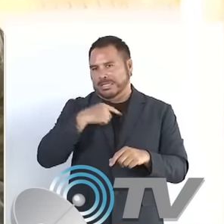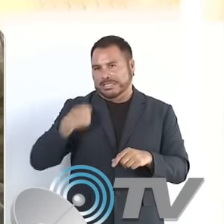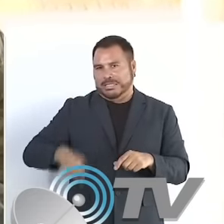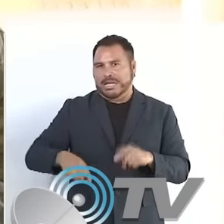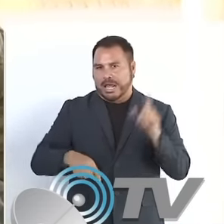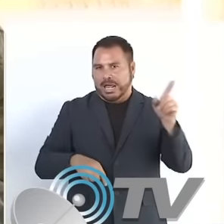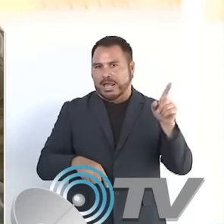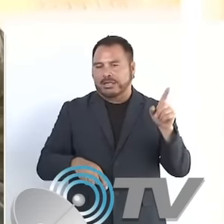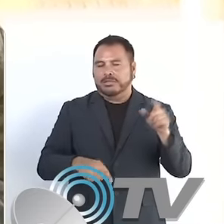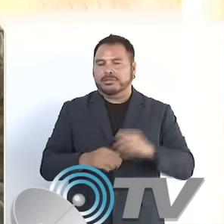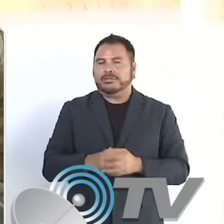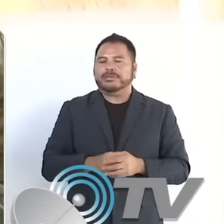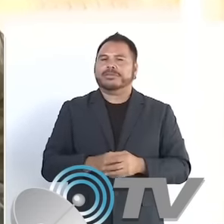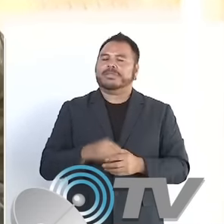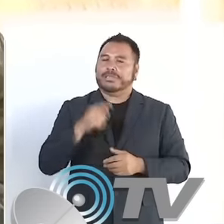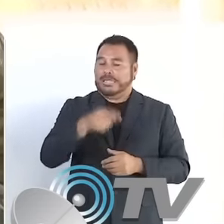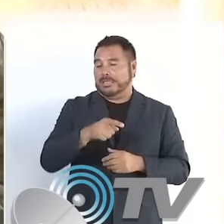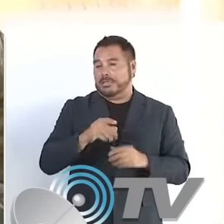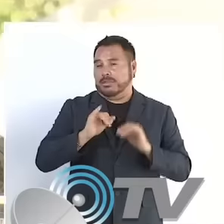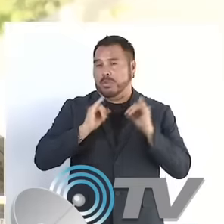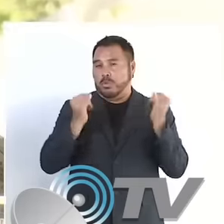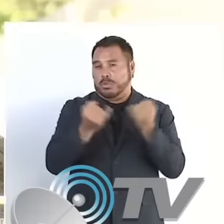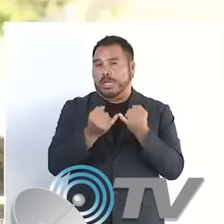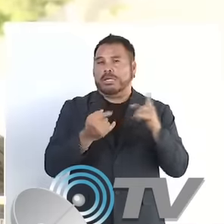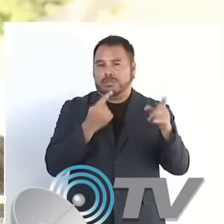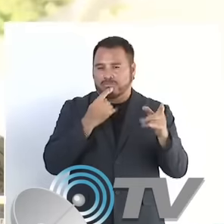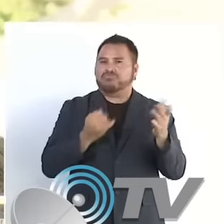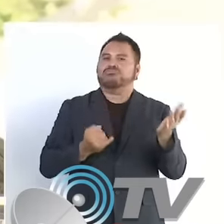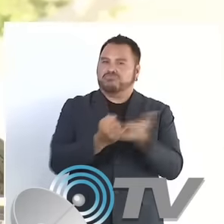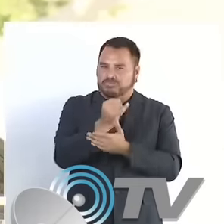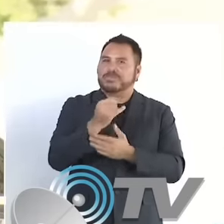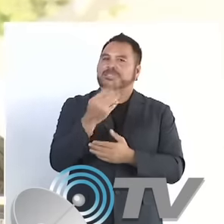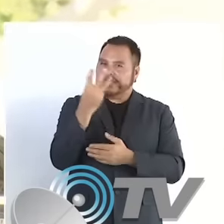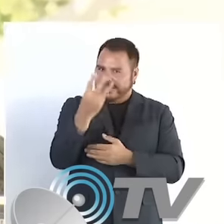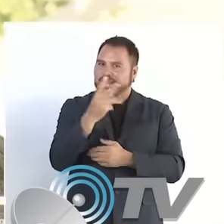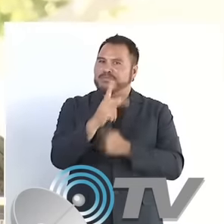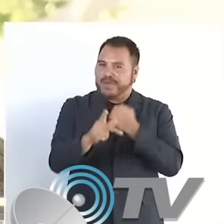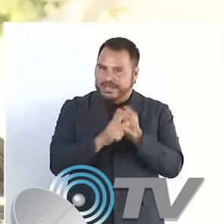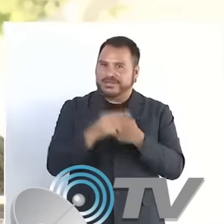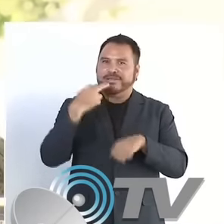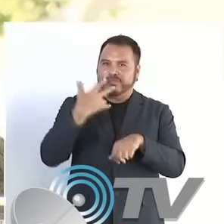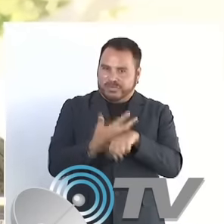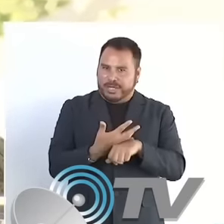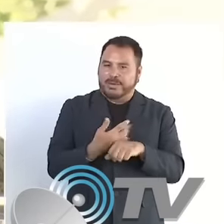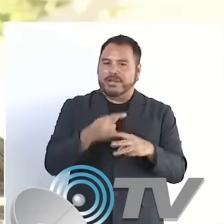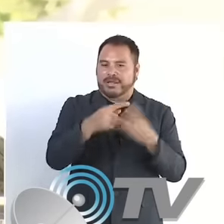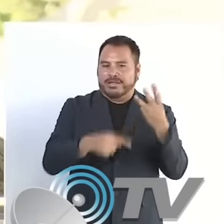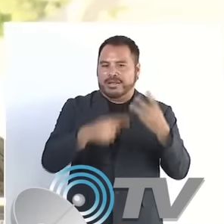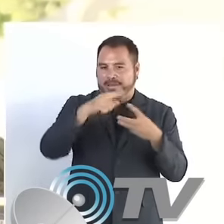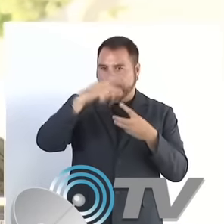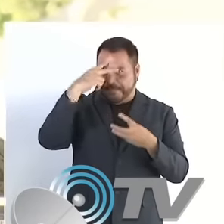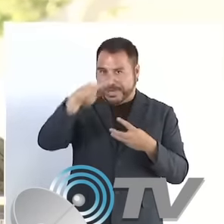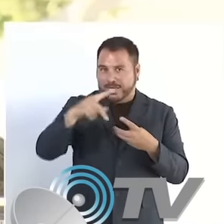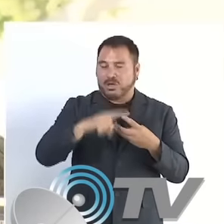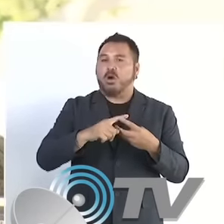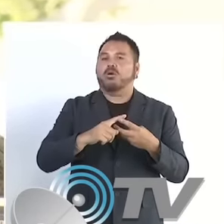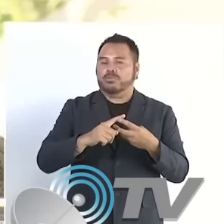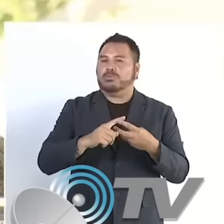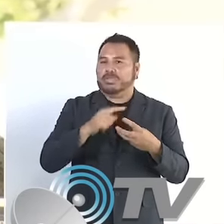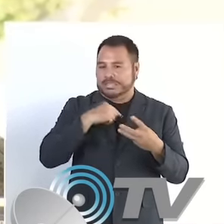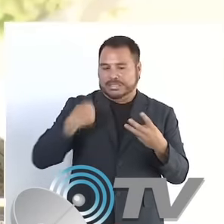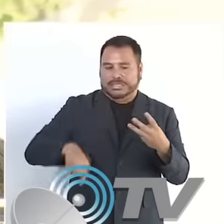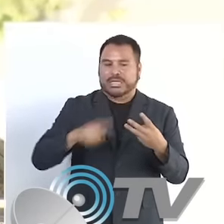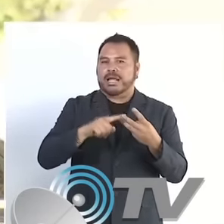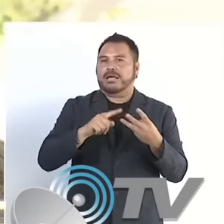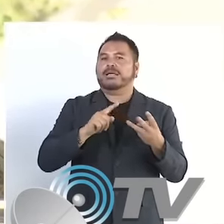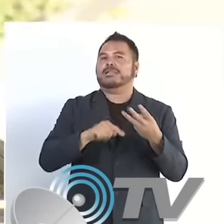allá en esta reunión determinaron que es un problema de estos tres países: México, China y Estados Unidos. Y van